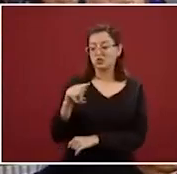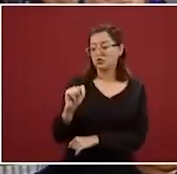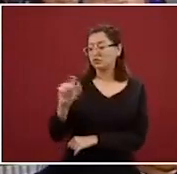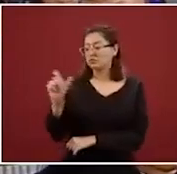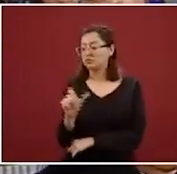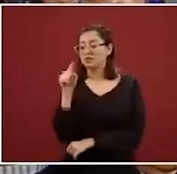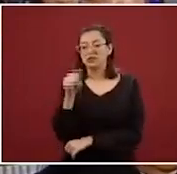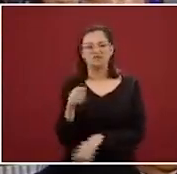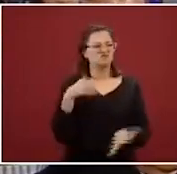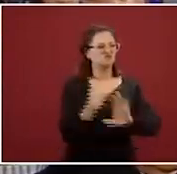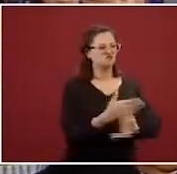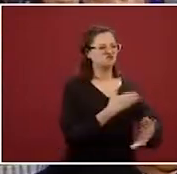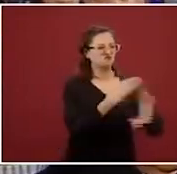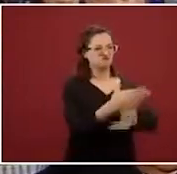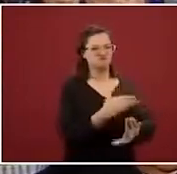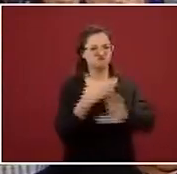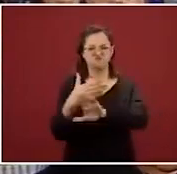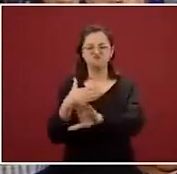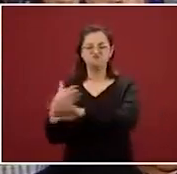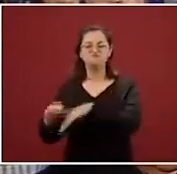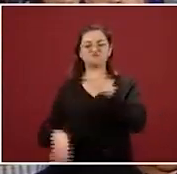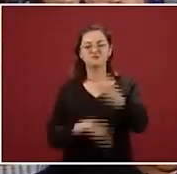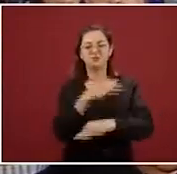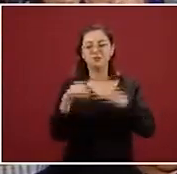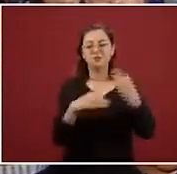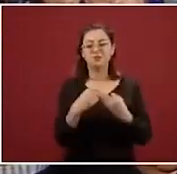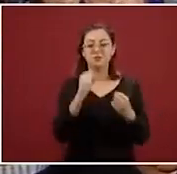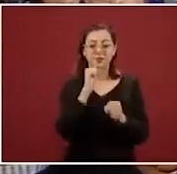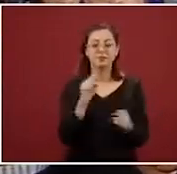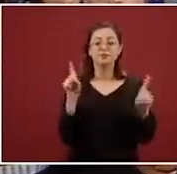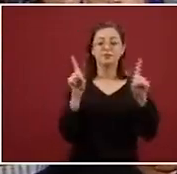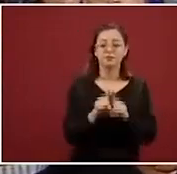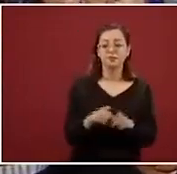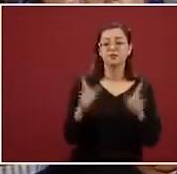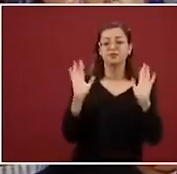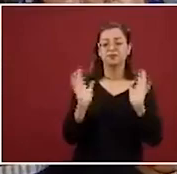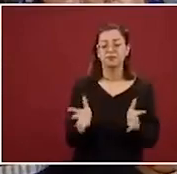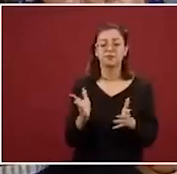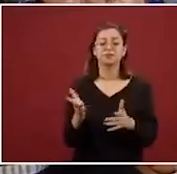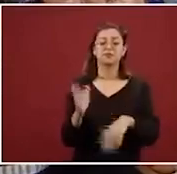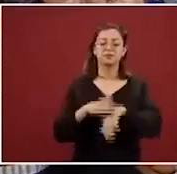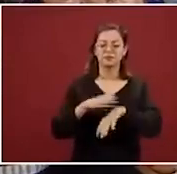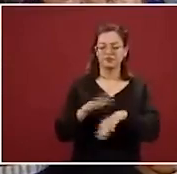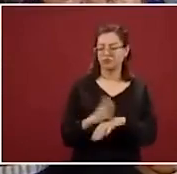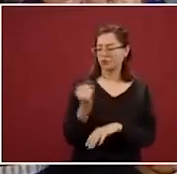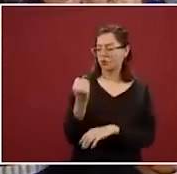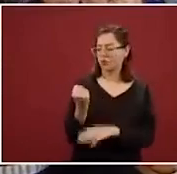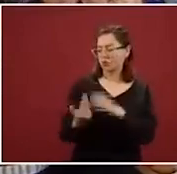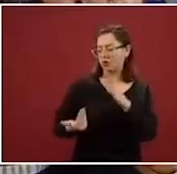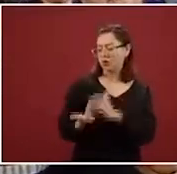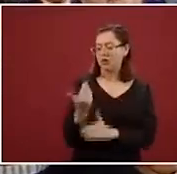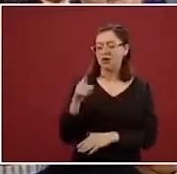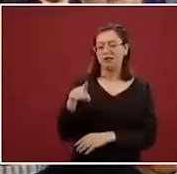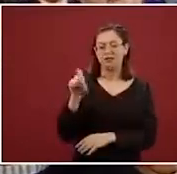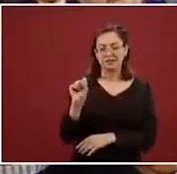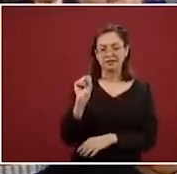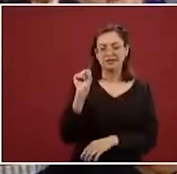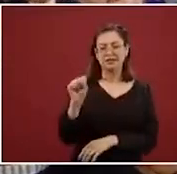sus críticos. Y también, presidente, están convocando a las 9 de la mañana al sindicato, el sindicato blanco